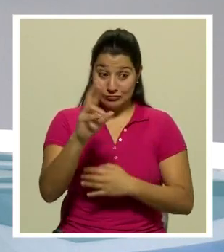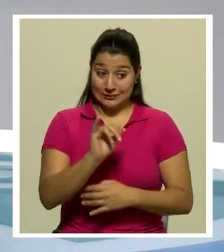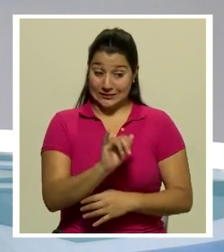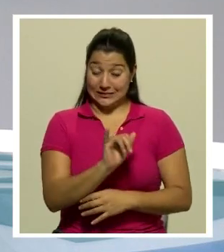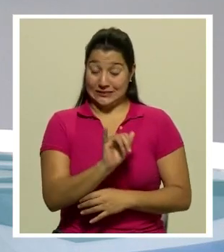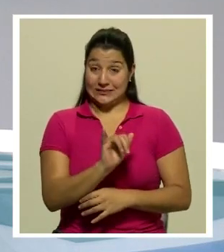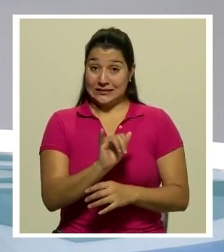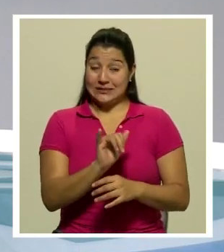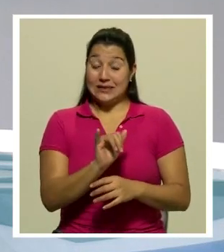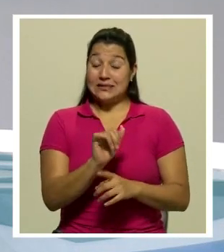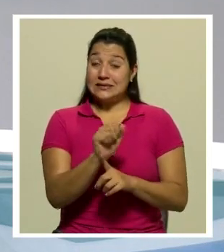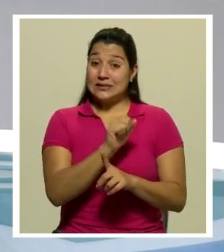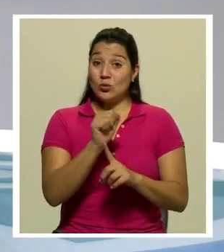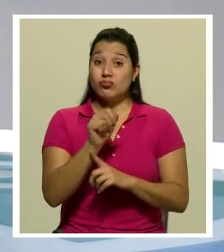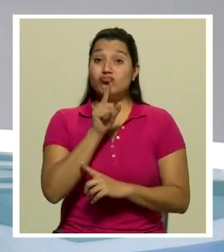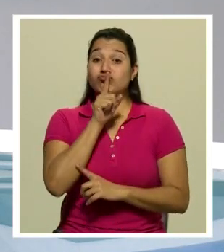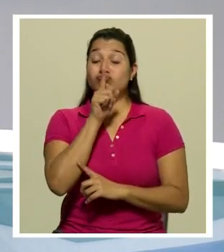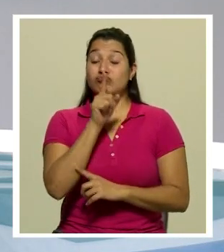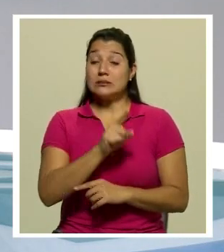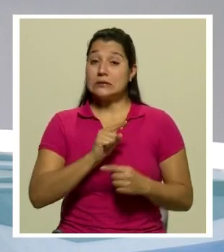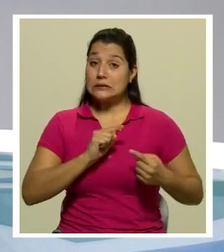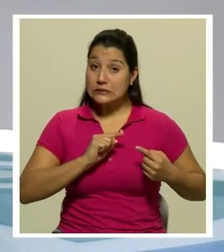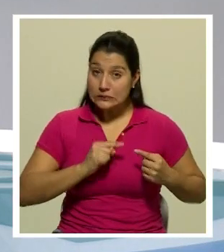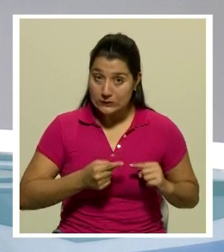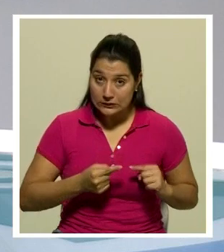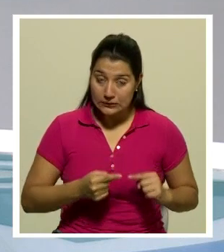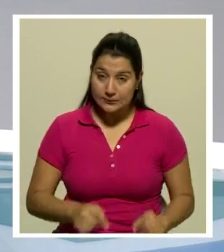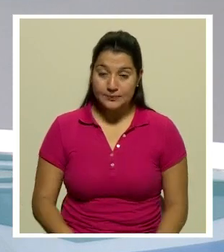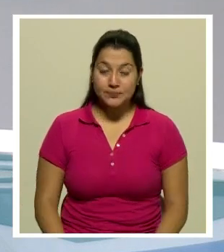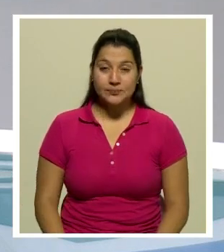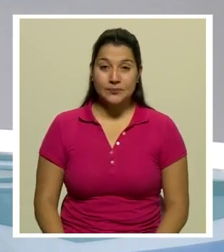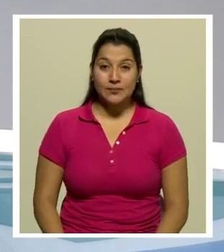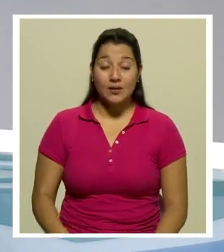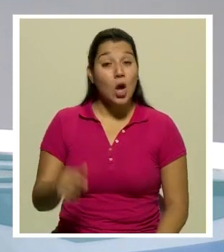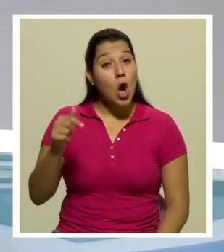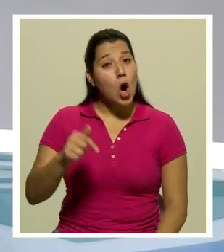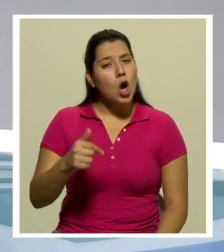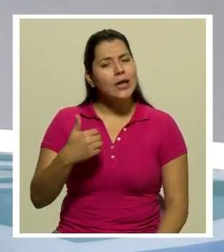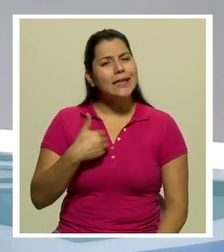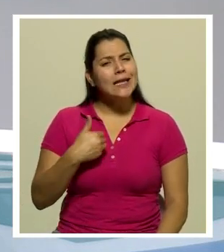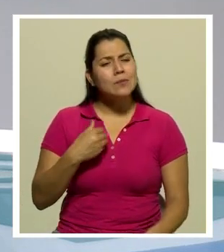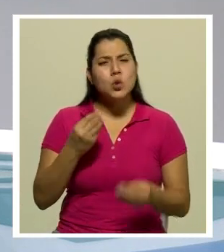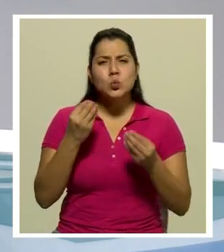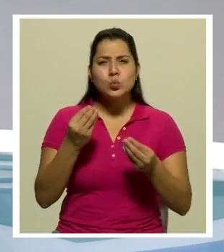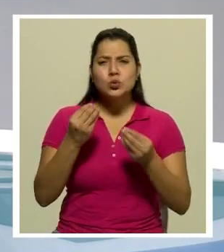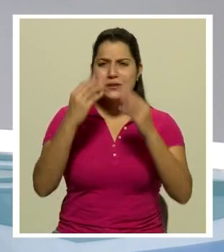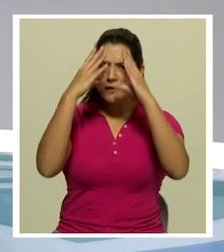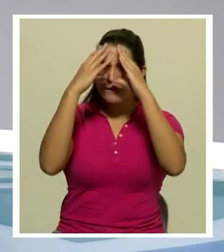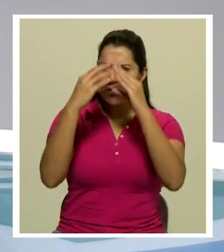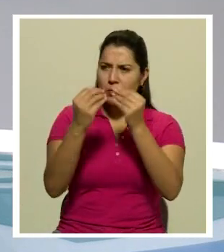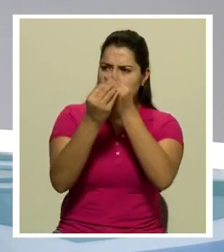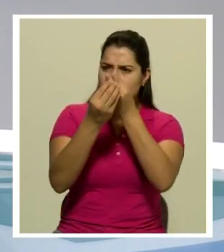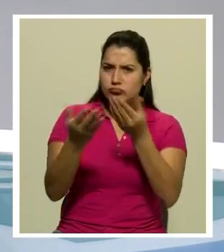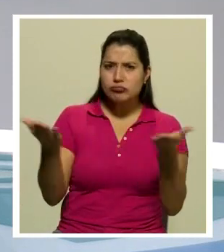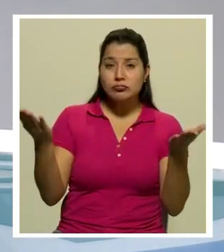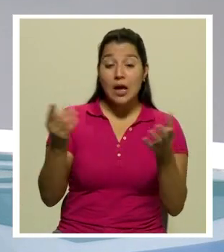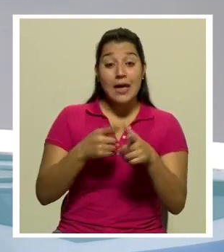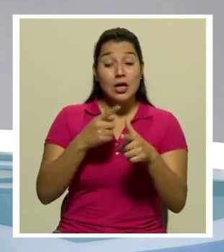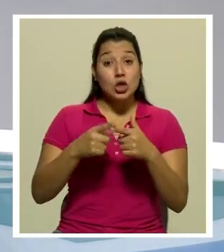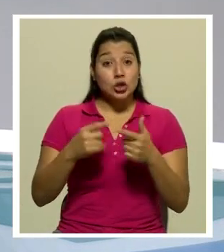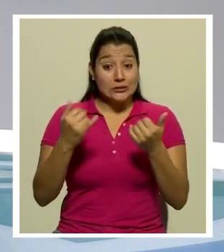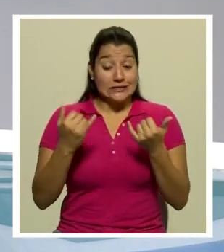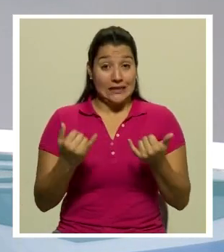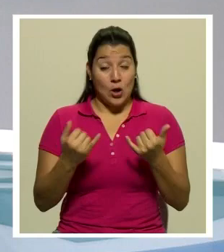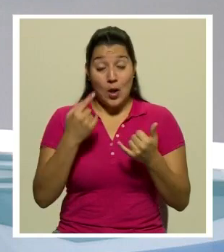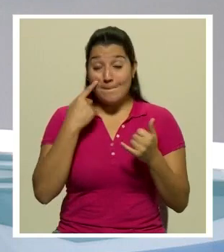situación verdaderamente dolorosa. Hoy tenemos muchas noticias para compartir, así que vamos a ver